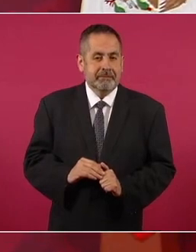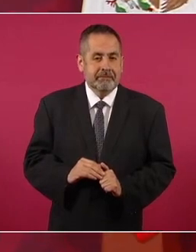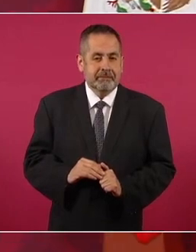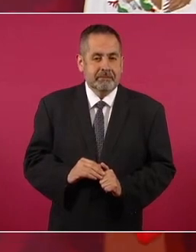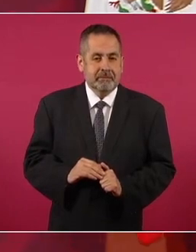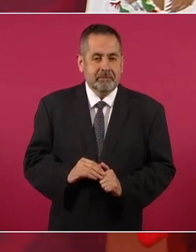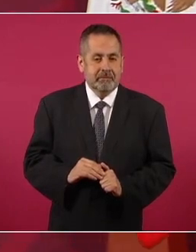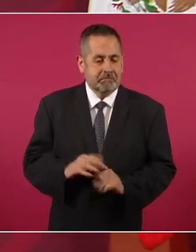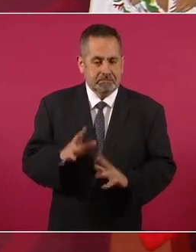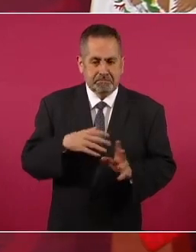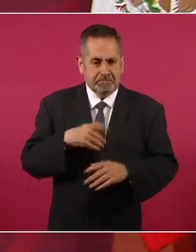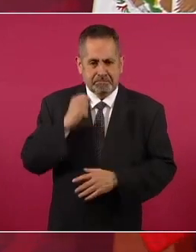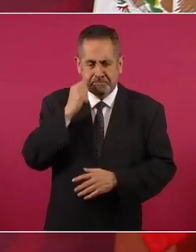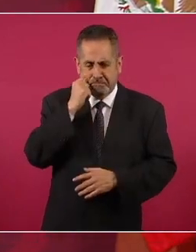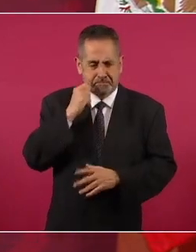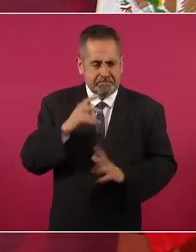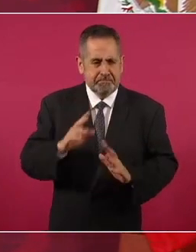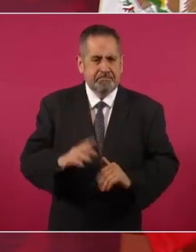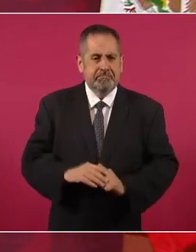no importa,